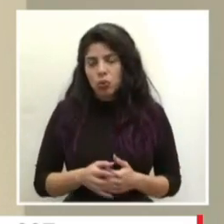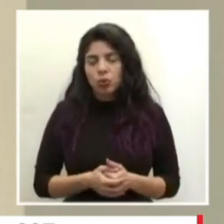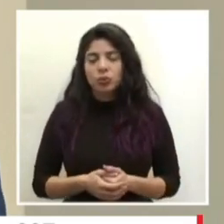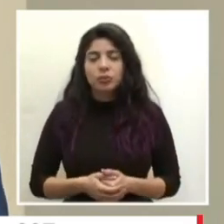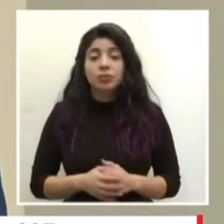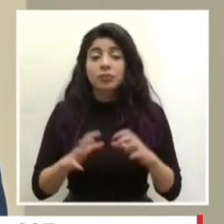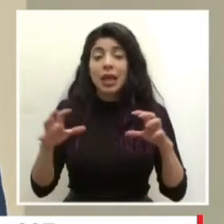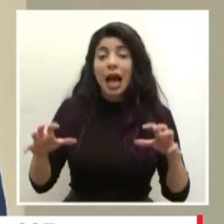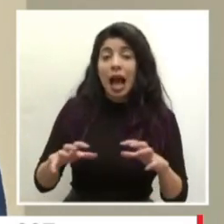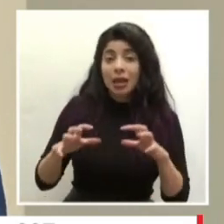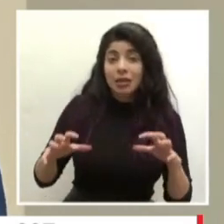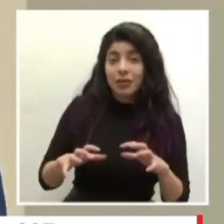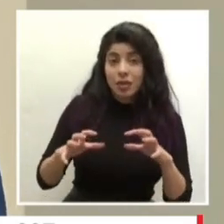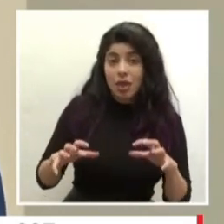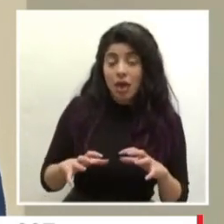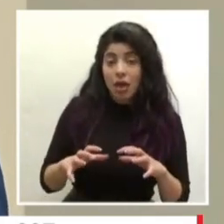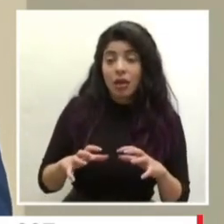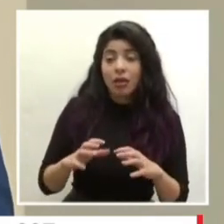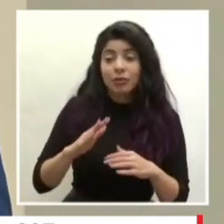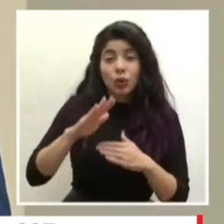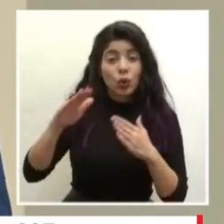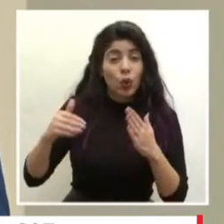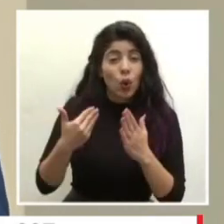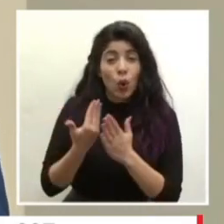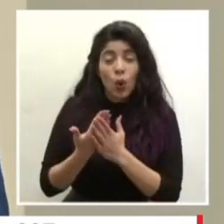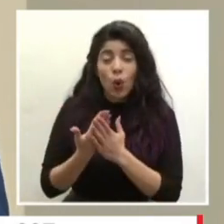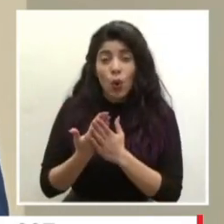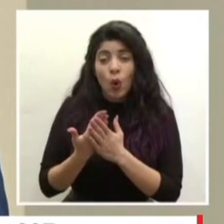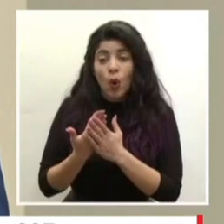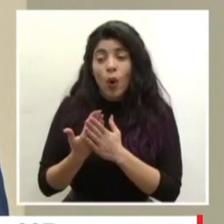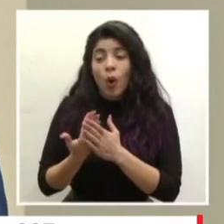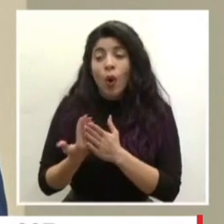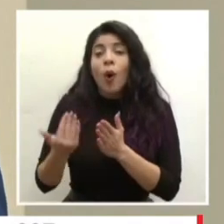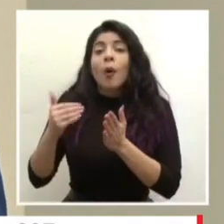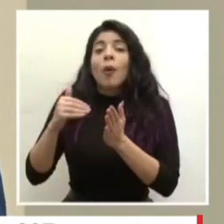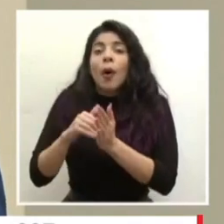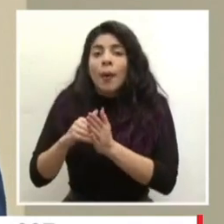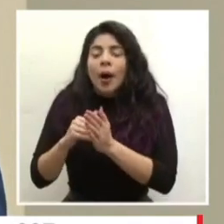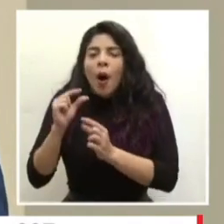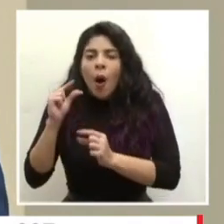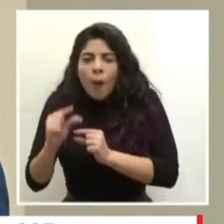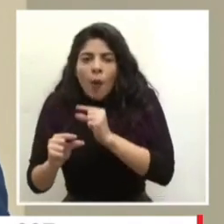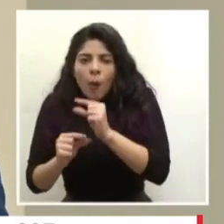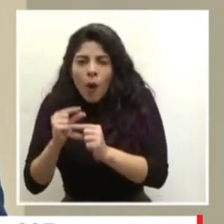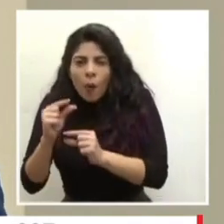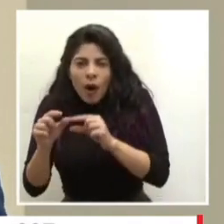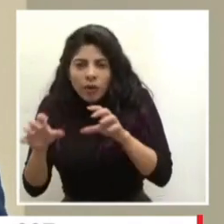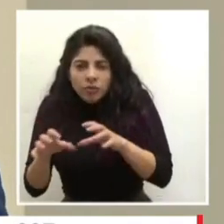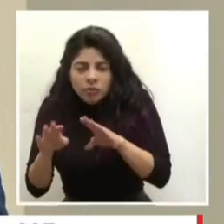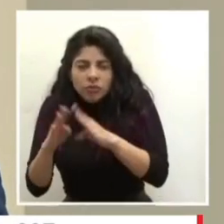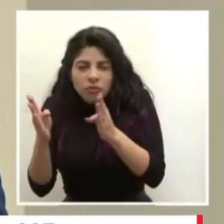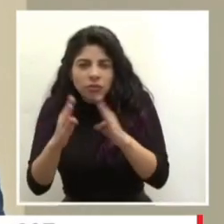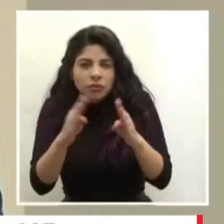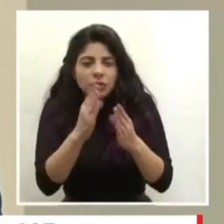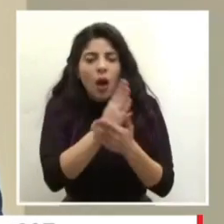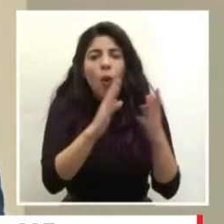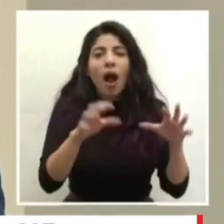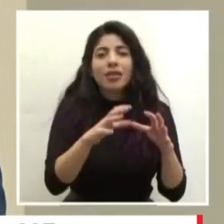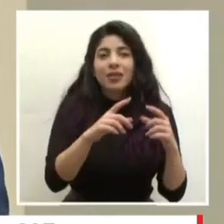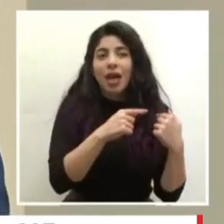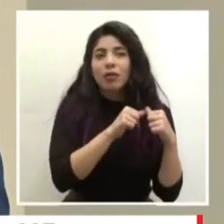Las actividades y todo este tipo de reanudación de las actividades que han estado del